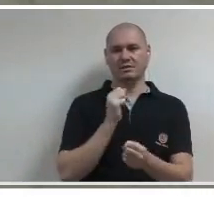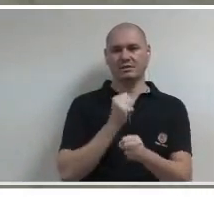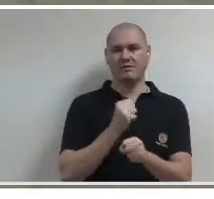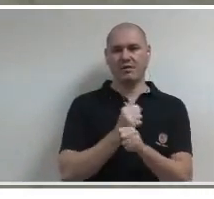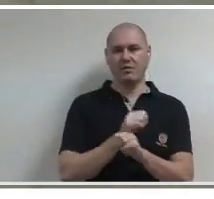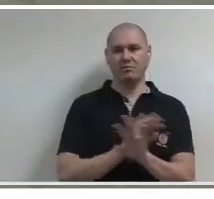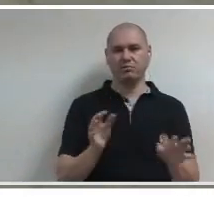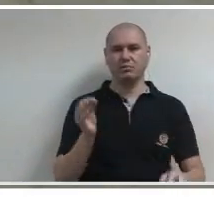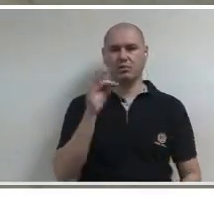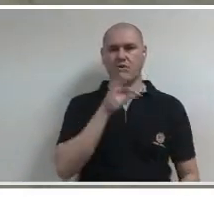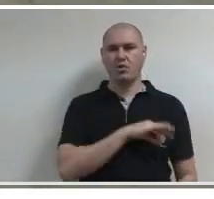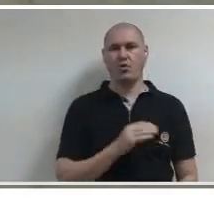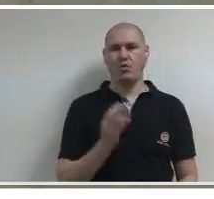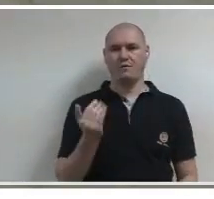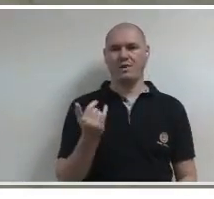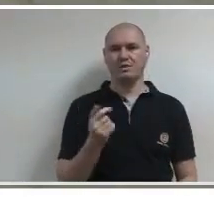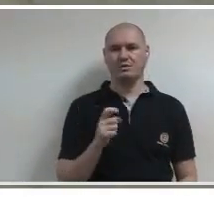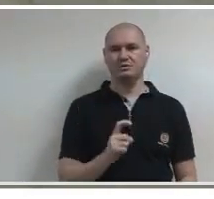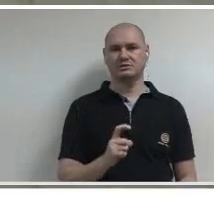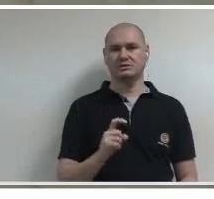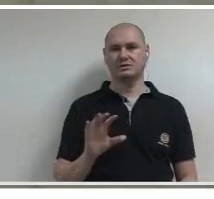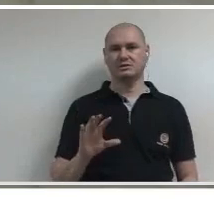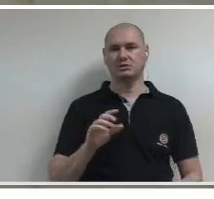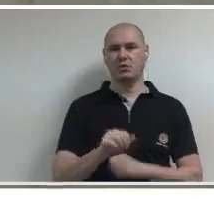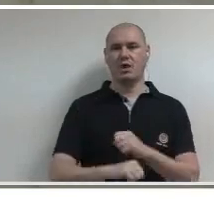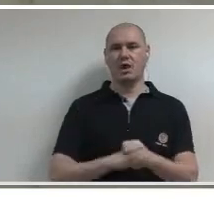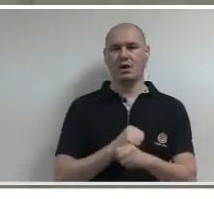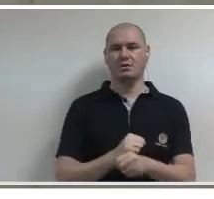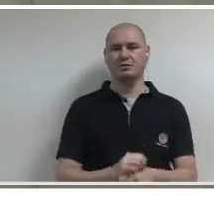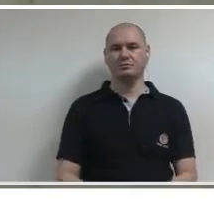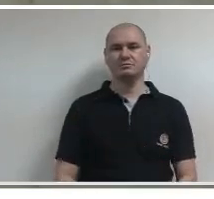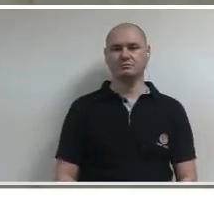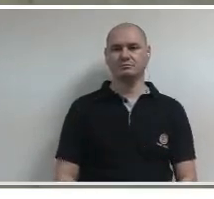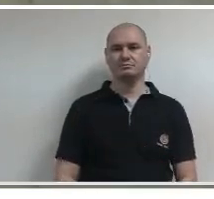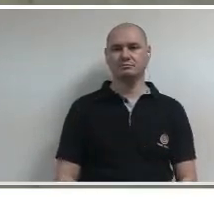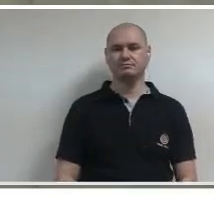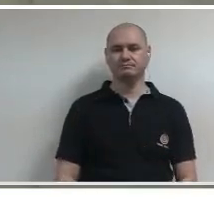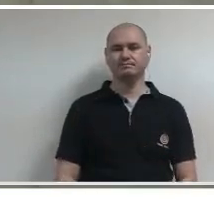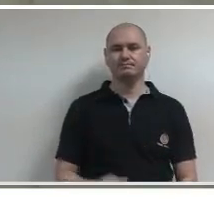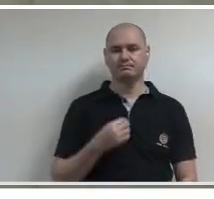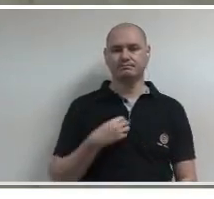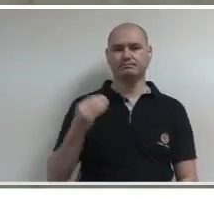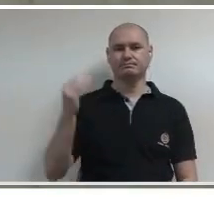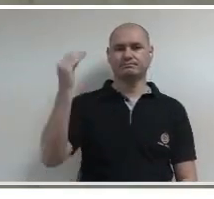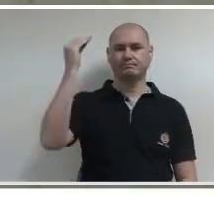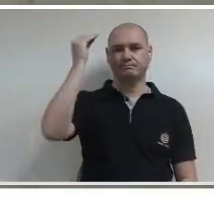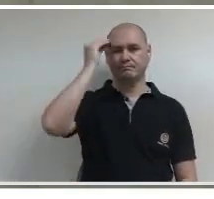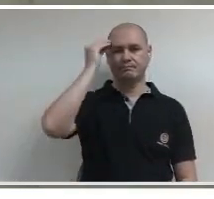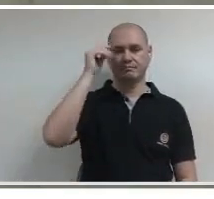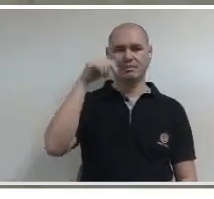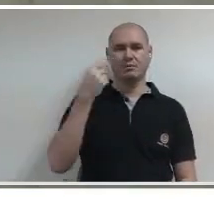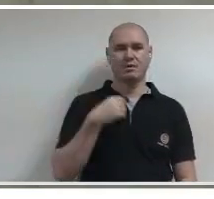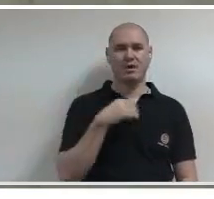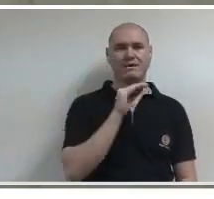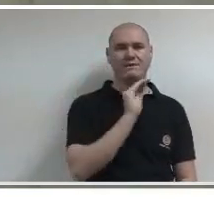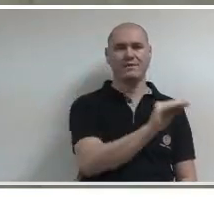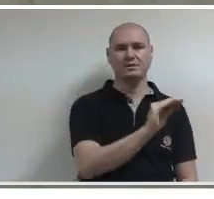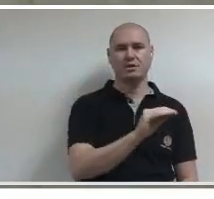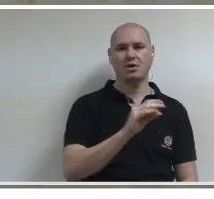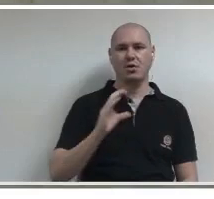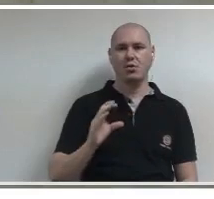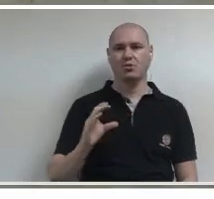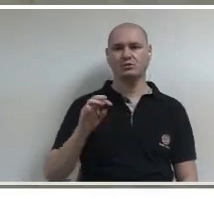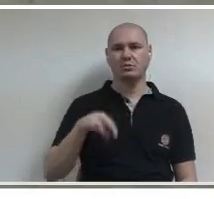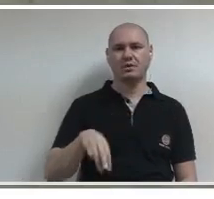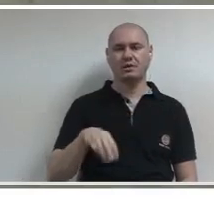curi edad, artículo 252, Constitución Nacional de Ijaisa. Por ahí, Jacob Mija, ya